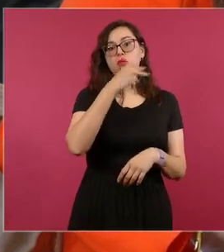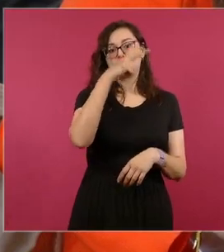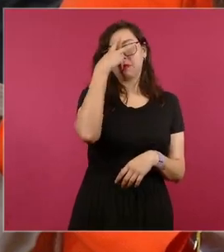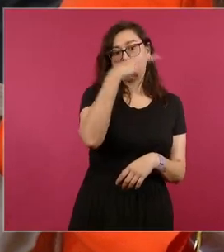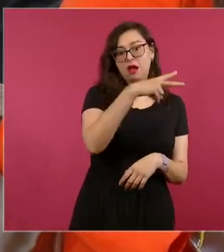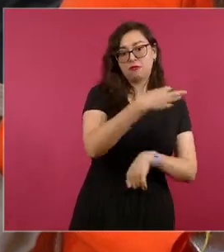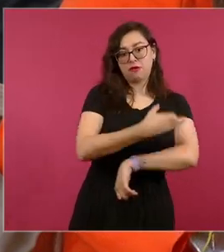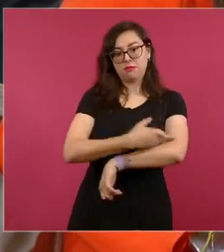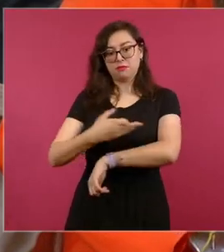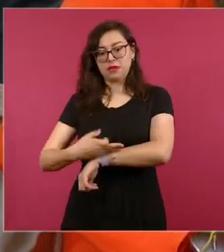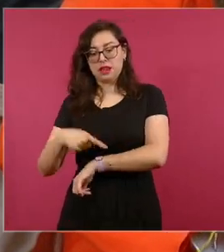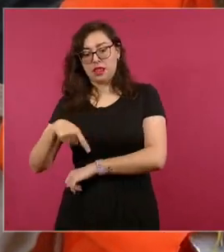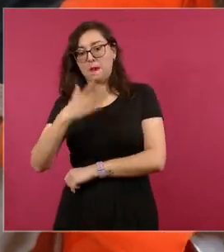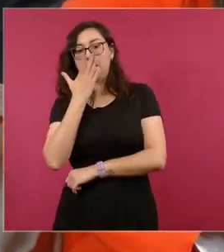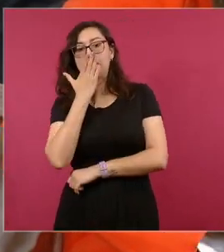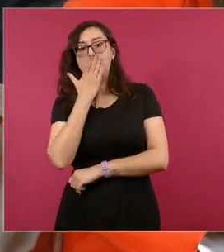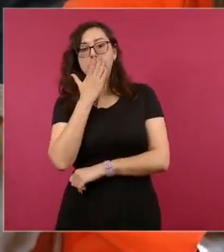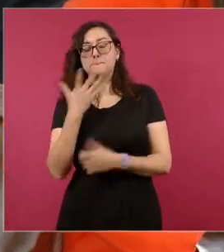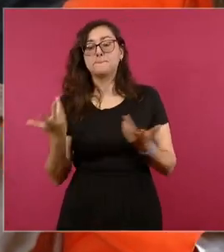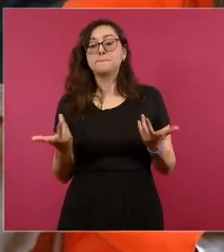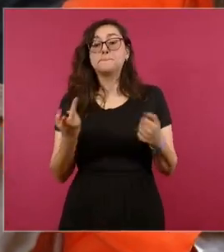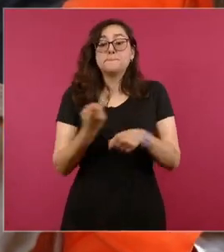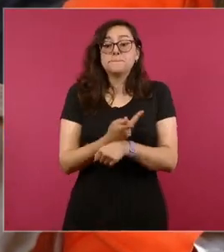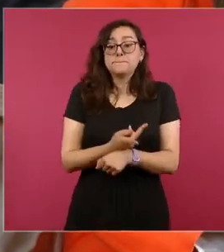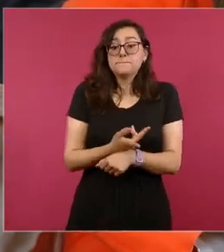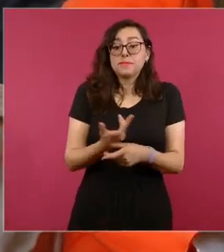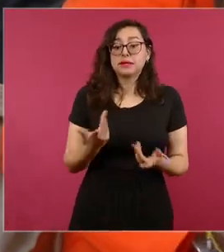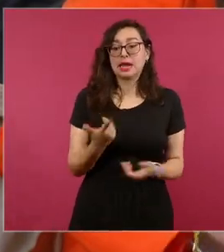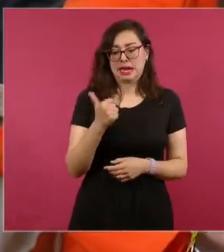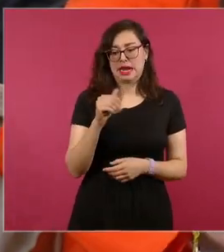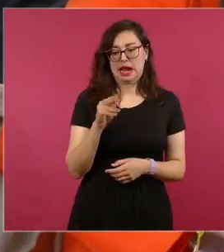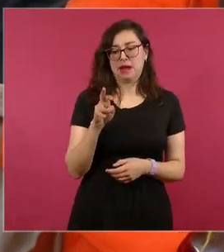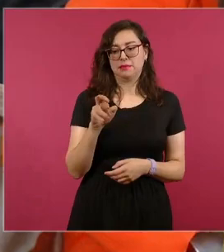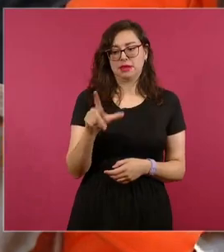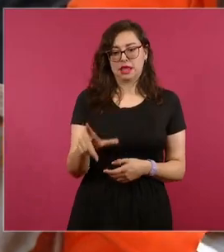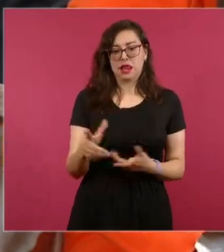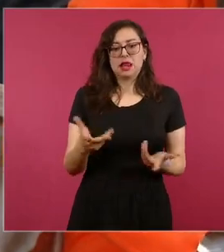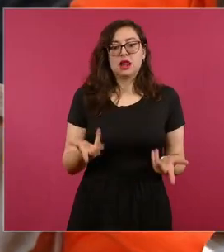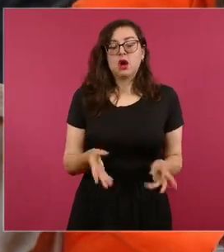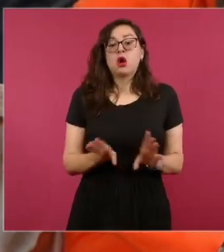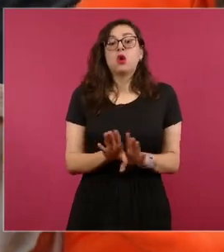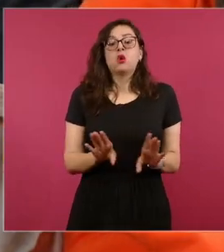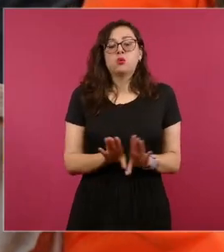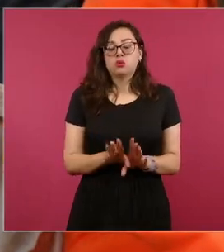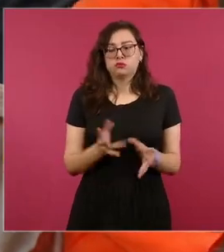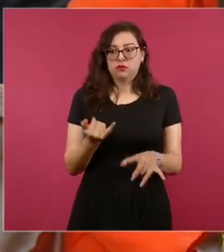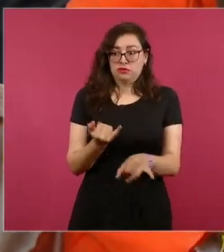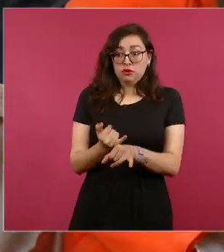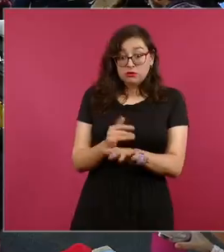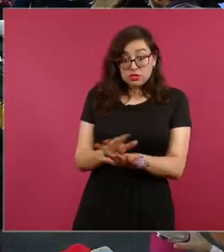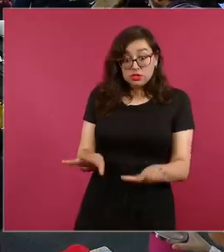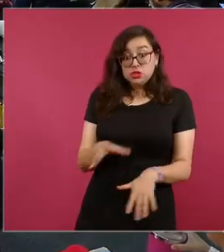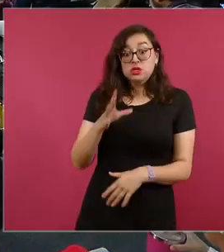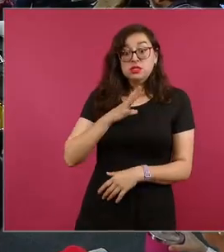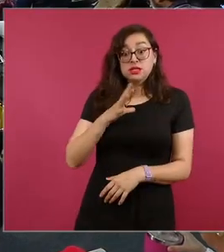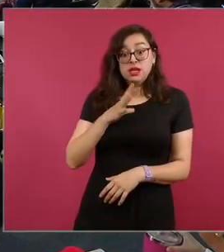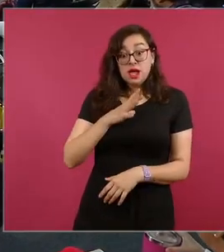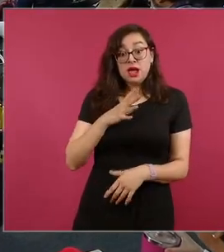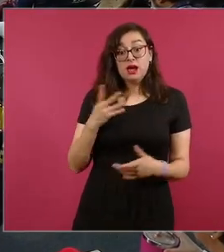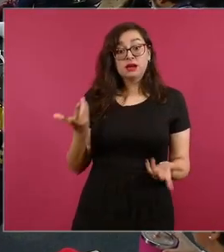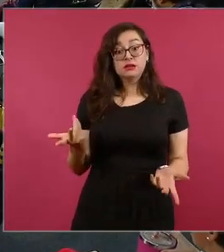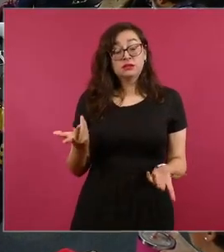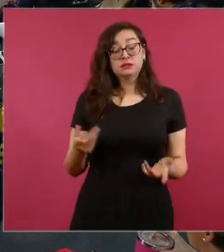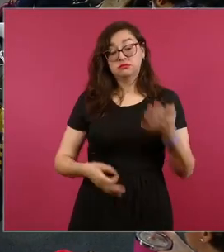seguimiento a este caso del señor Gabriel Cuenbuitimea, que ya lo habíamos aquí abordado en alguna ocasión, y también un juez desestimó este